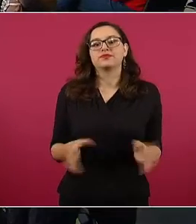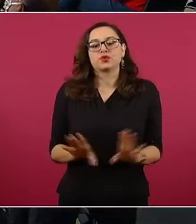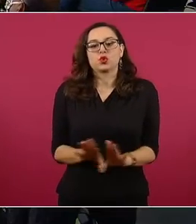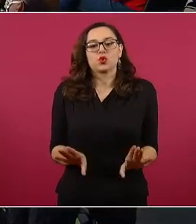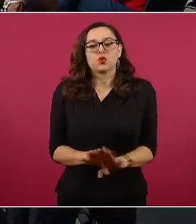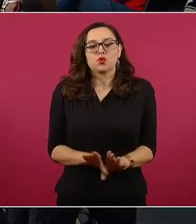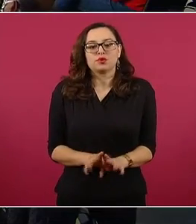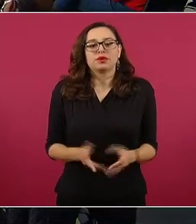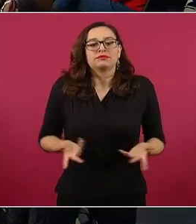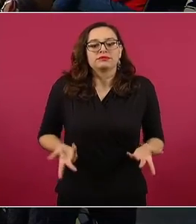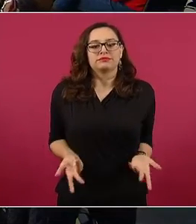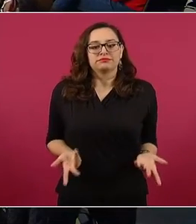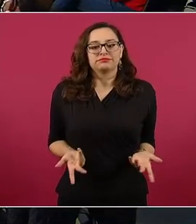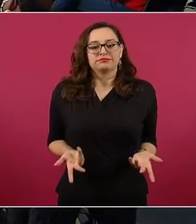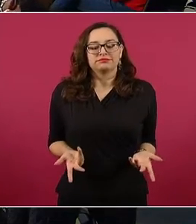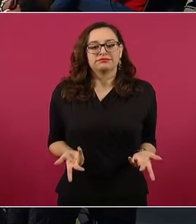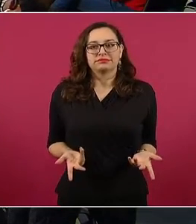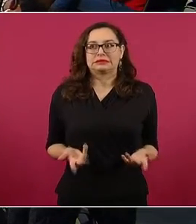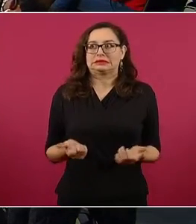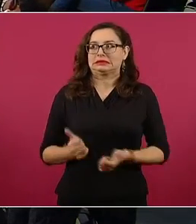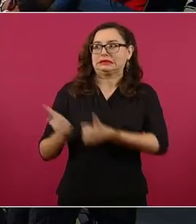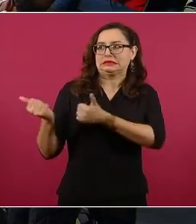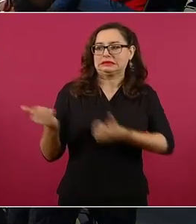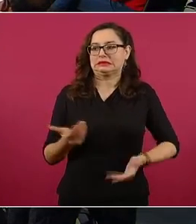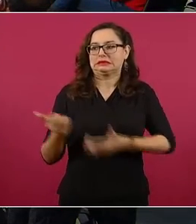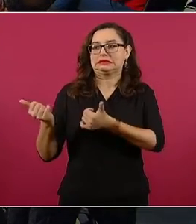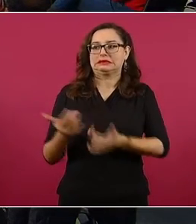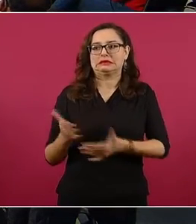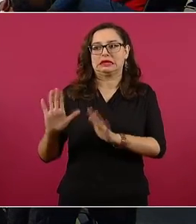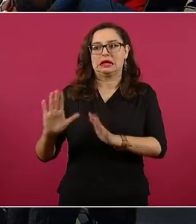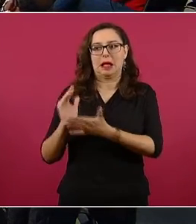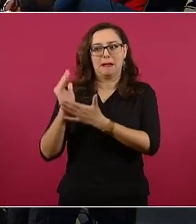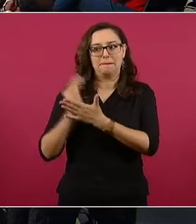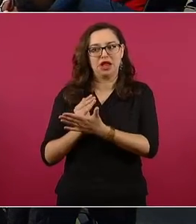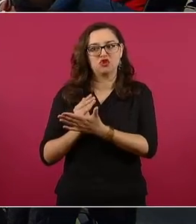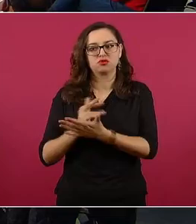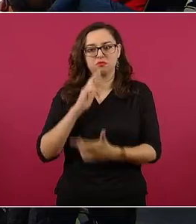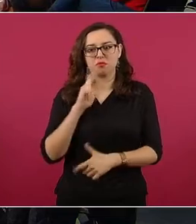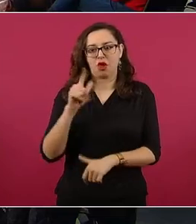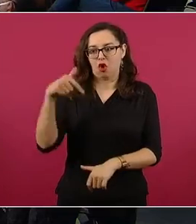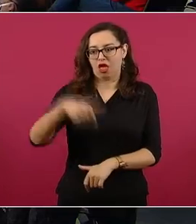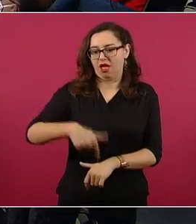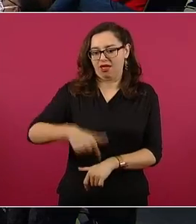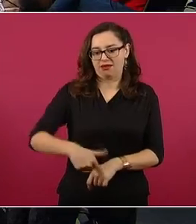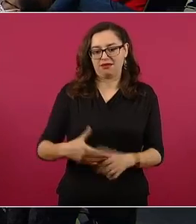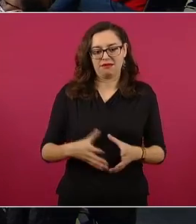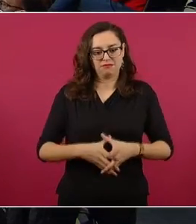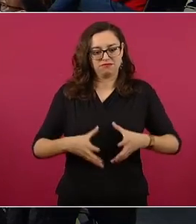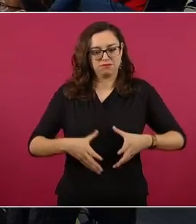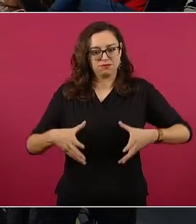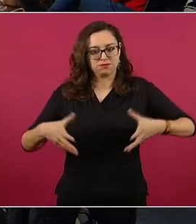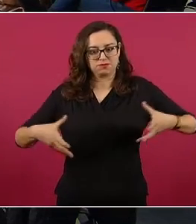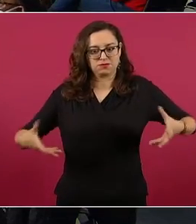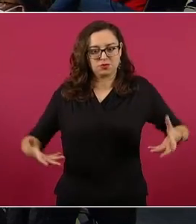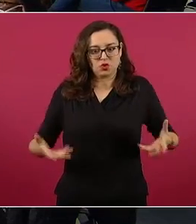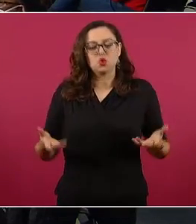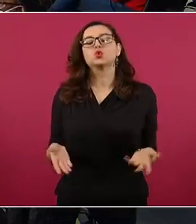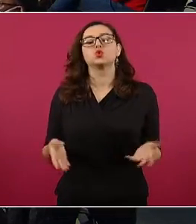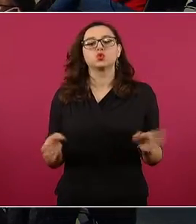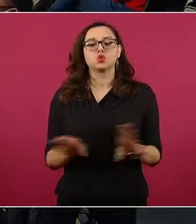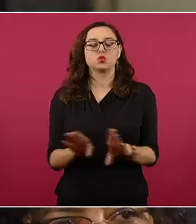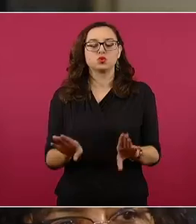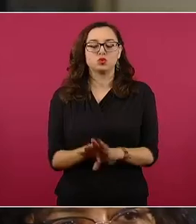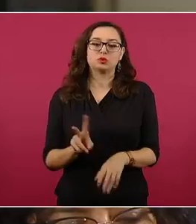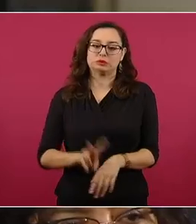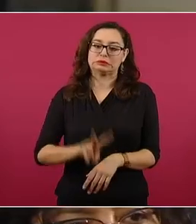poquito la importación, que sea menor la importación de estos granos y que sí nos